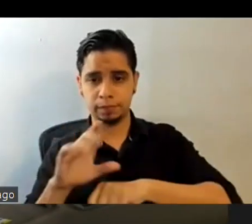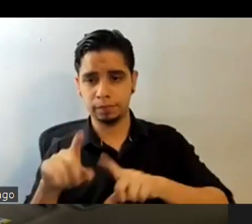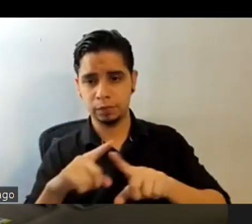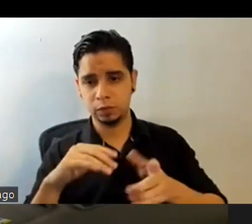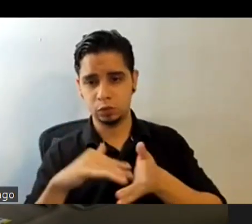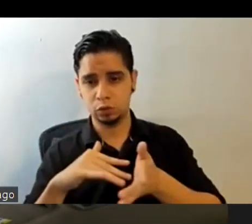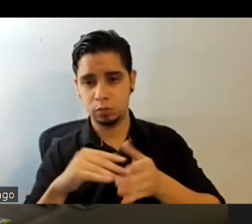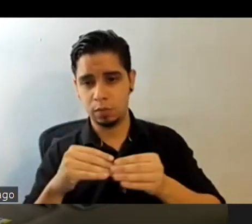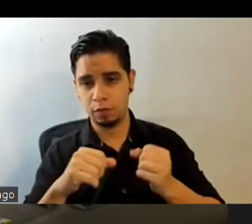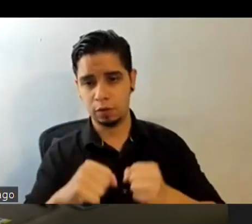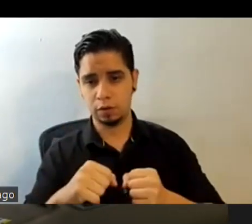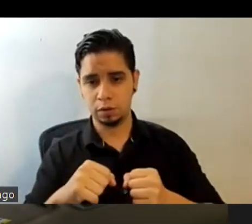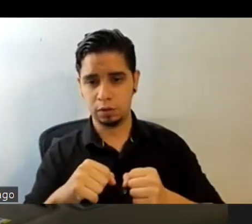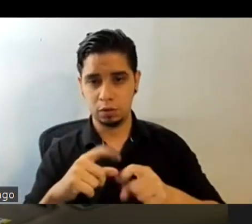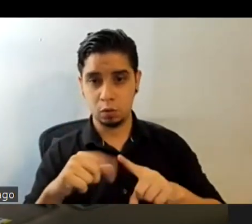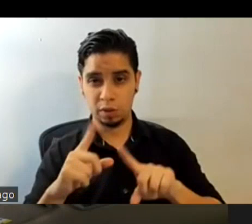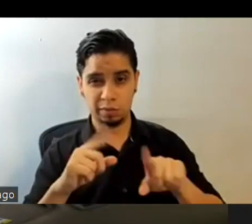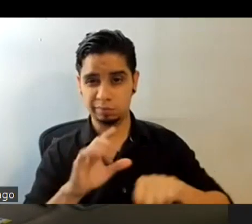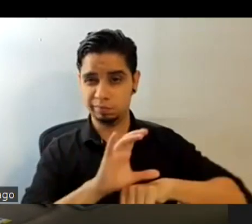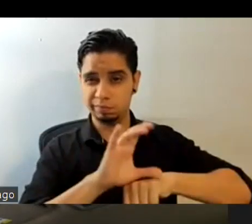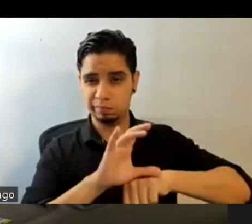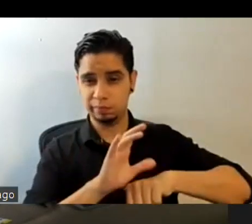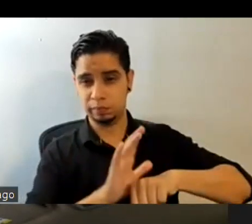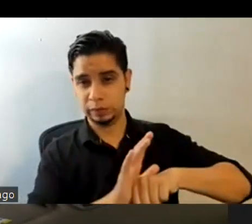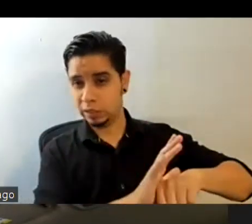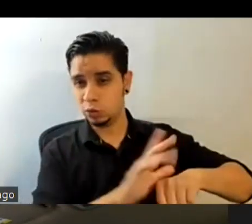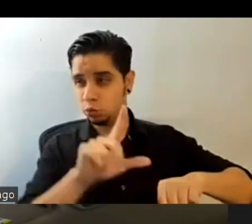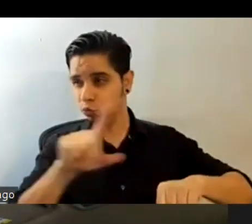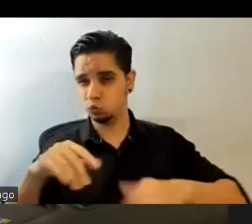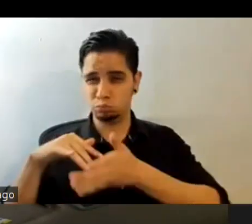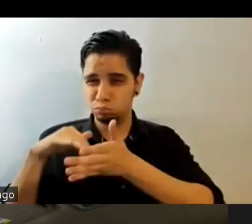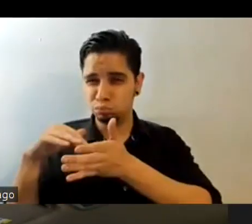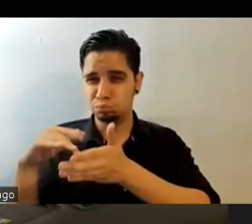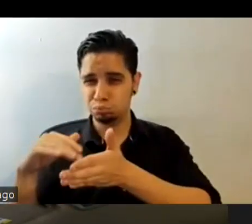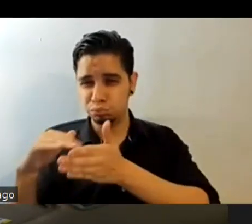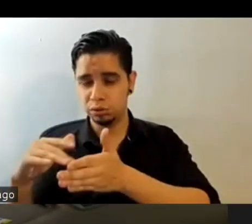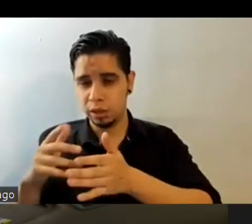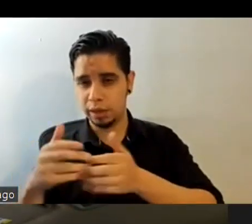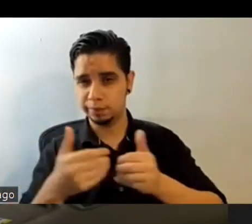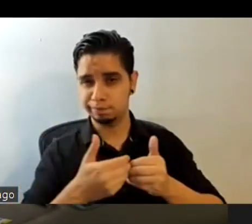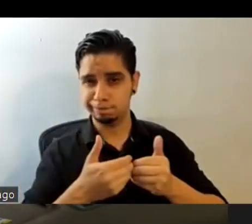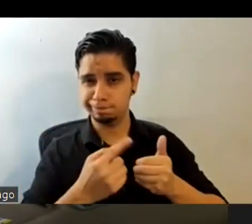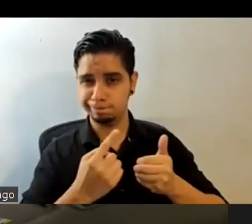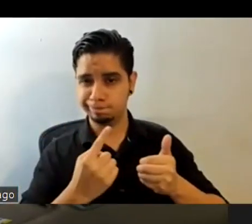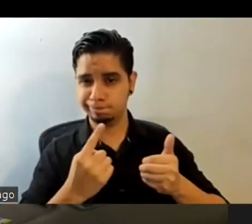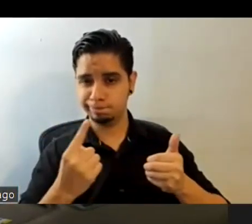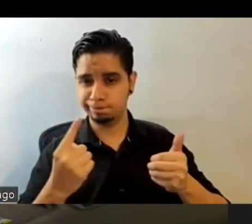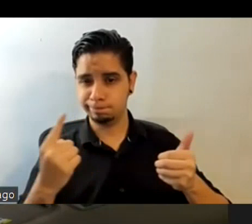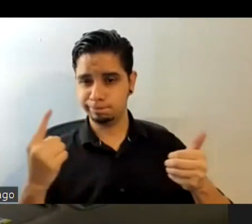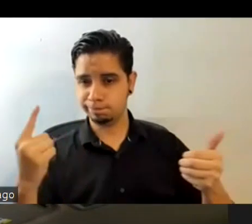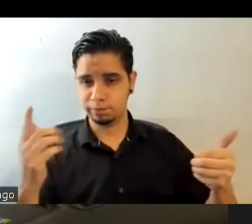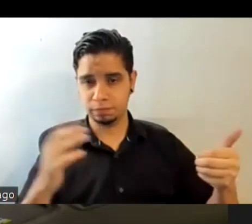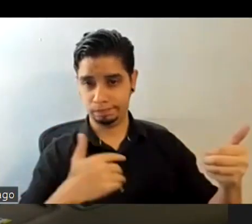se apretaron y tú no podía ir porque tenía que quedarme estudiando. Y ahí pues me separé definitivamente de la